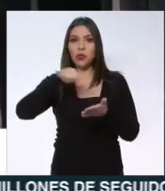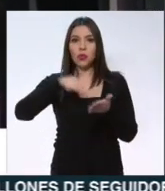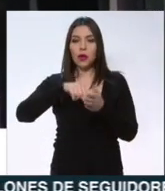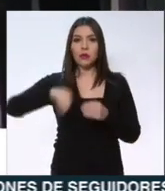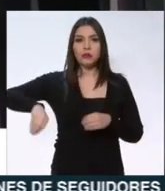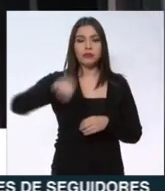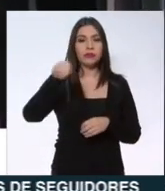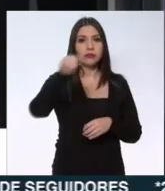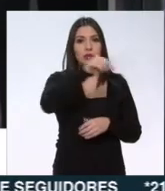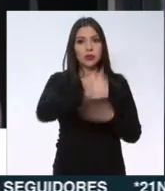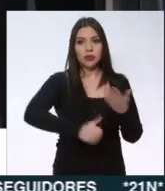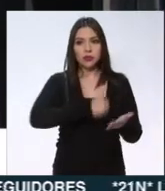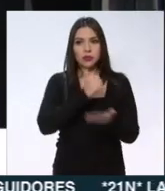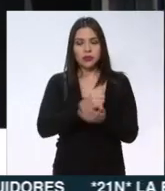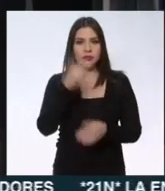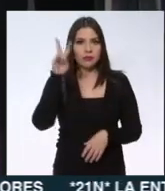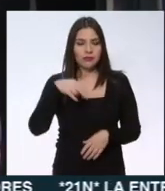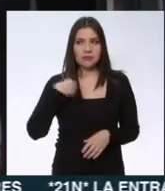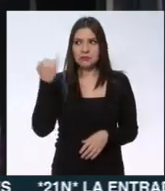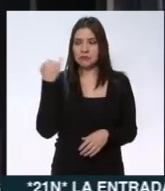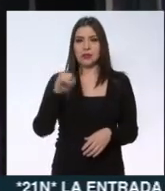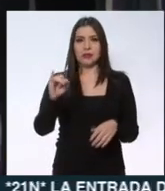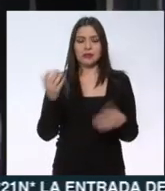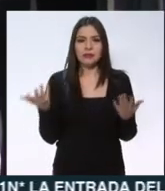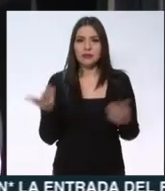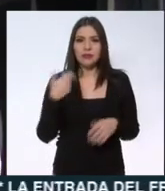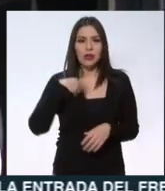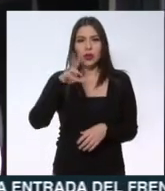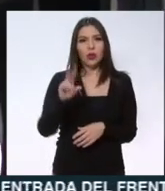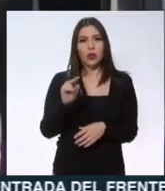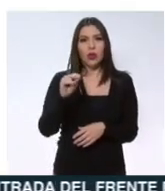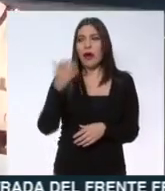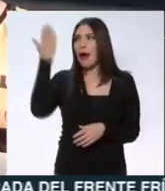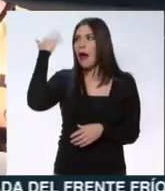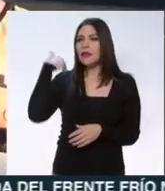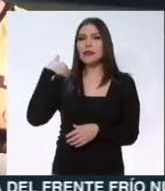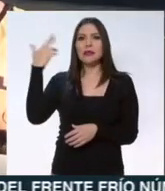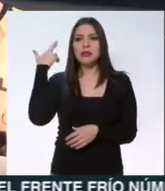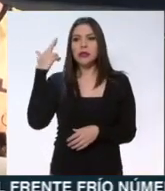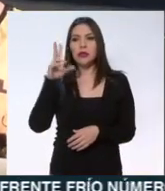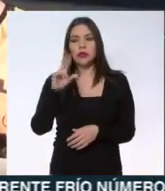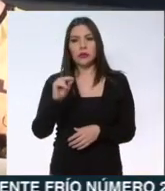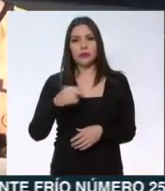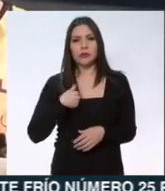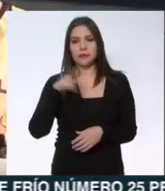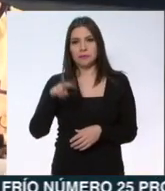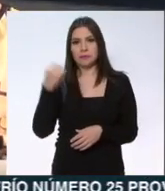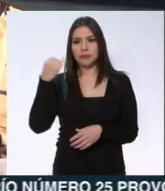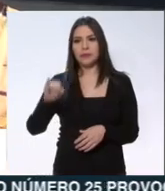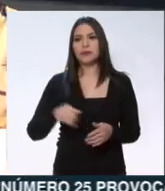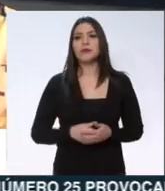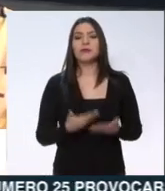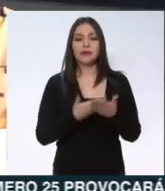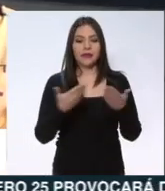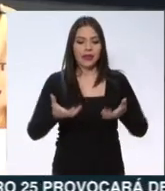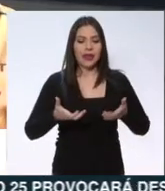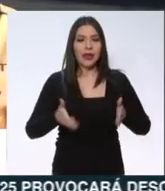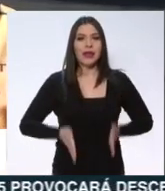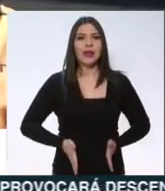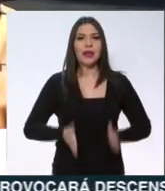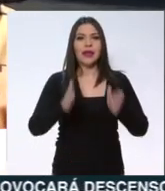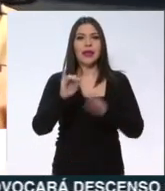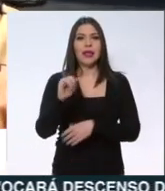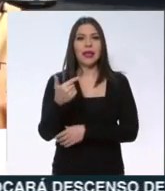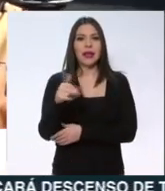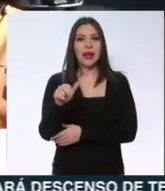ciudad. Me está sorprendiendo porque no lo había escuchado. Me encuentro en la avenida Ignacio Zaragoza y